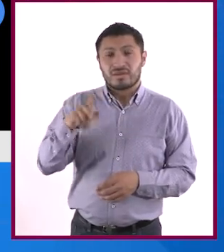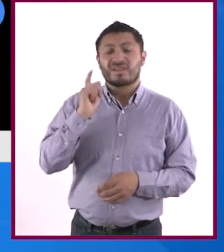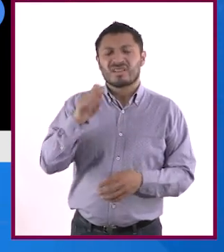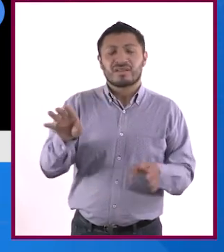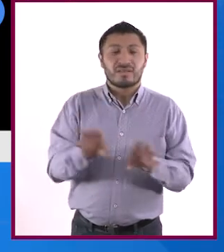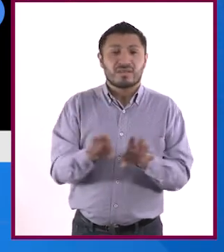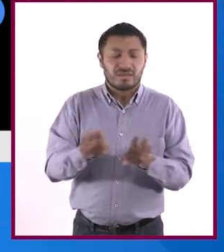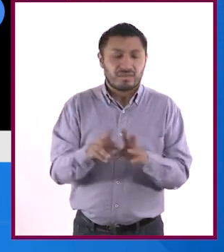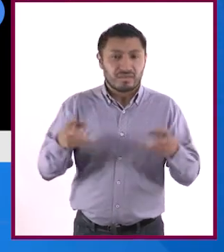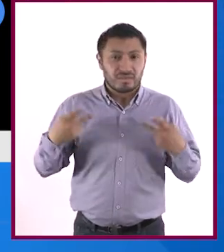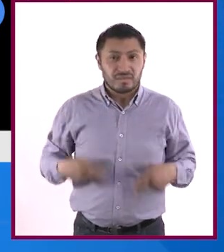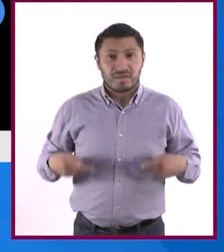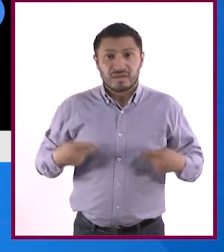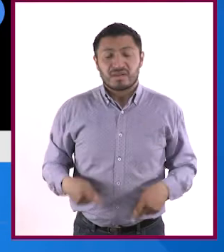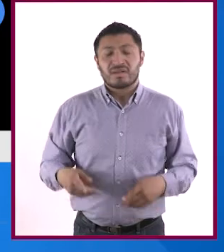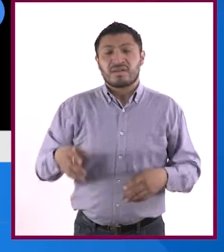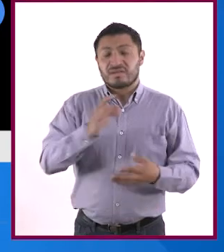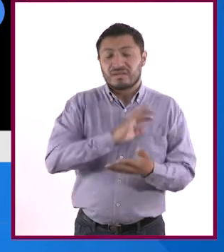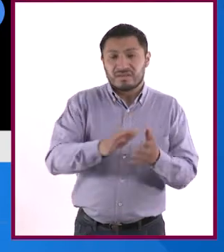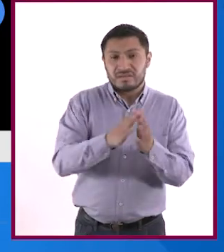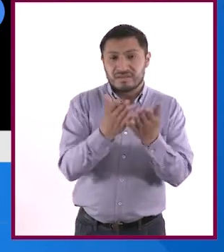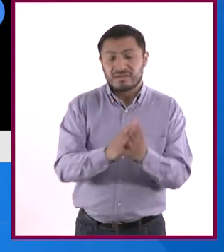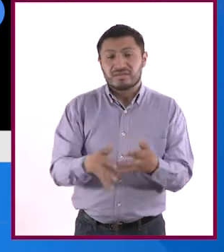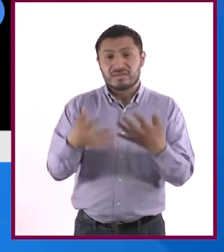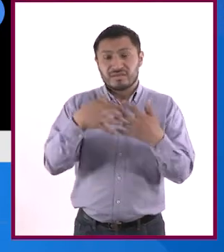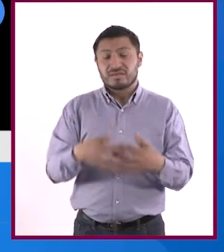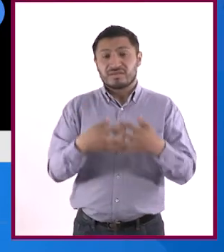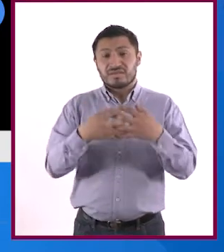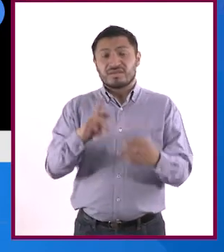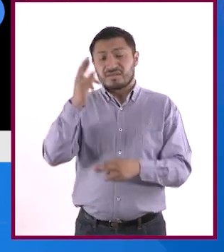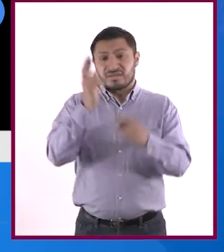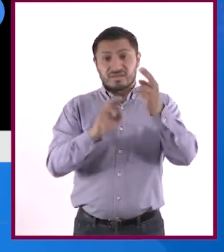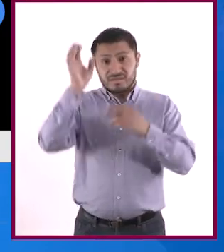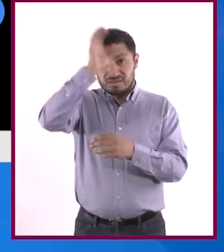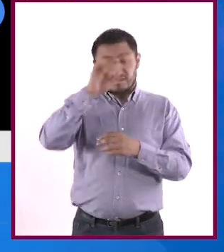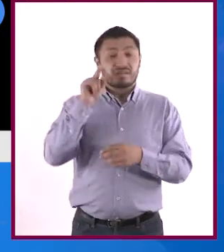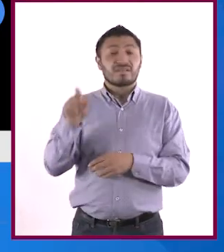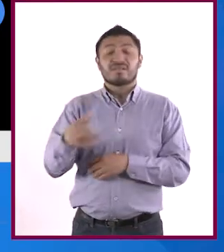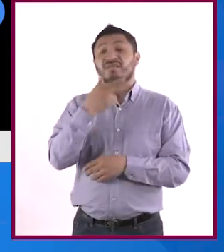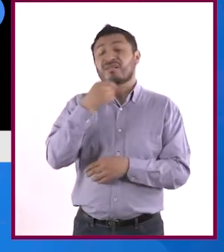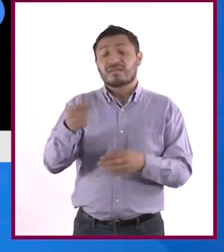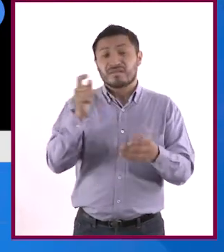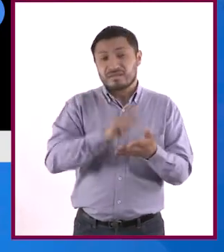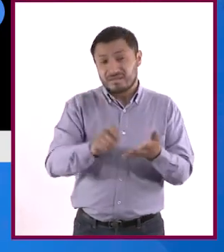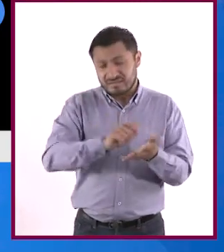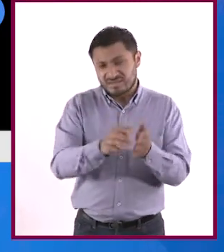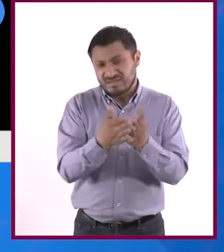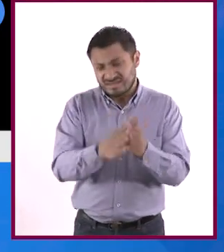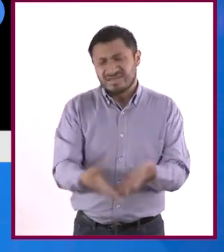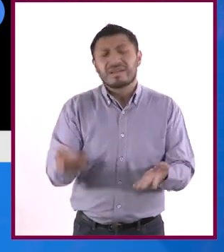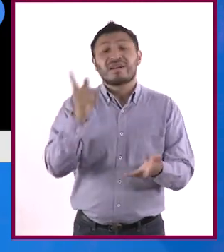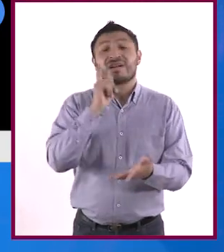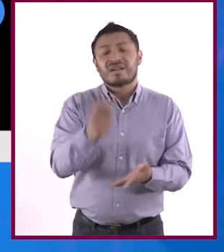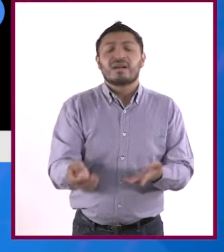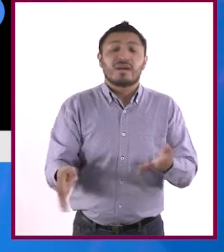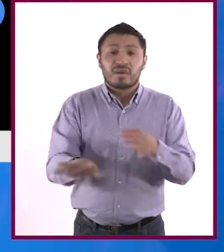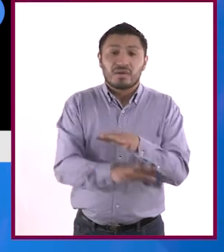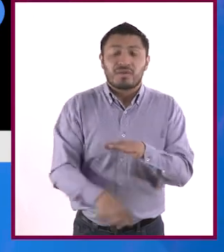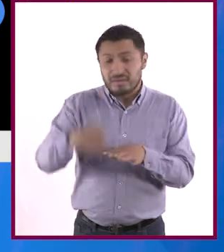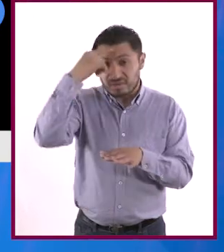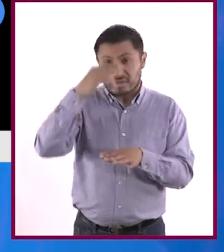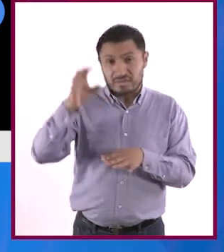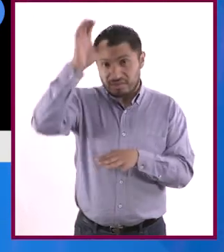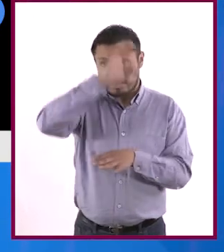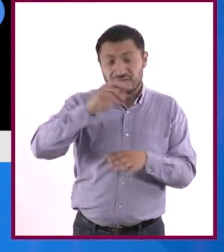han leído este libro de la estructura de las revoluciones científicas. Y él nos habla de que la base para la ciencia